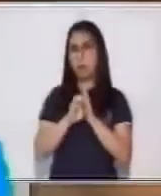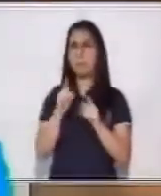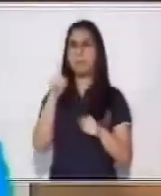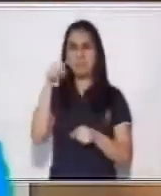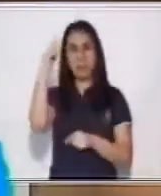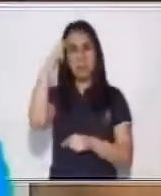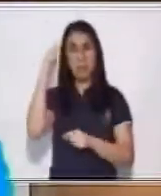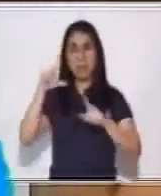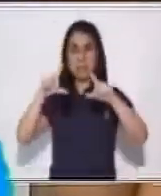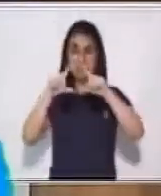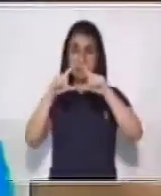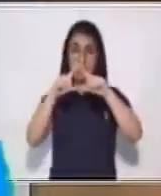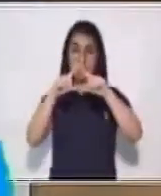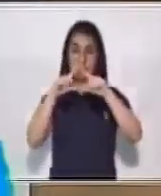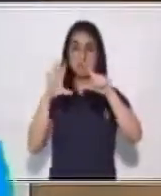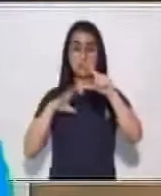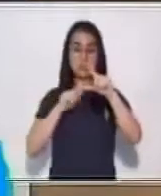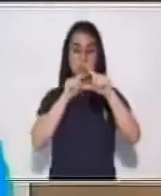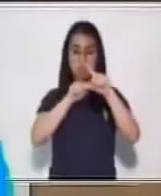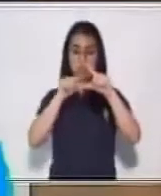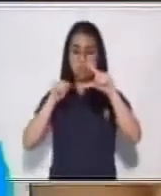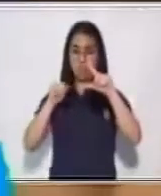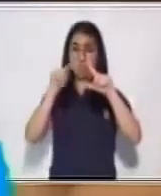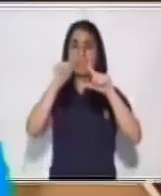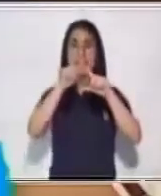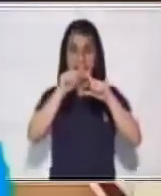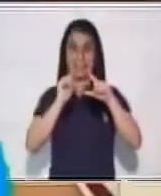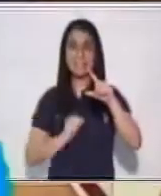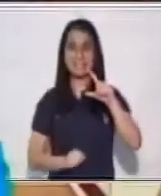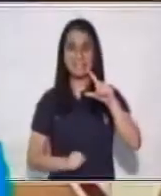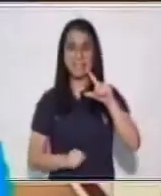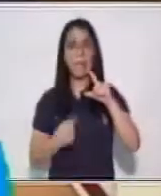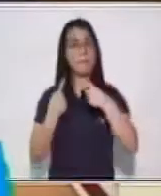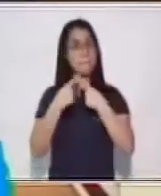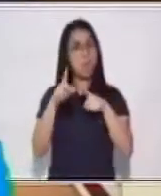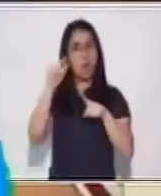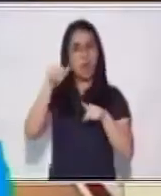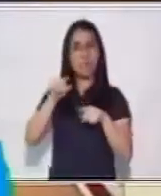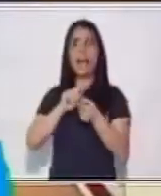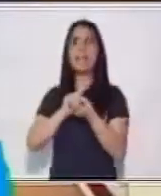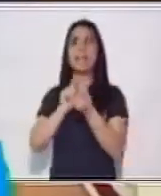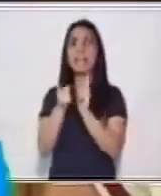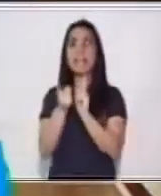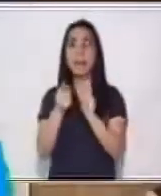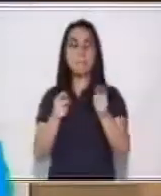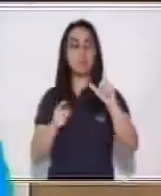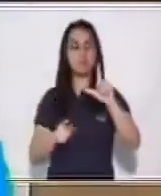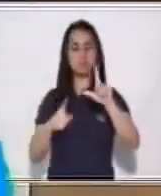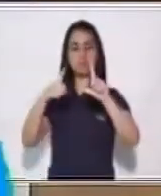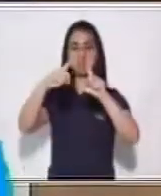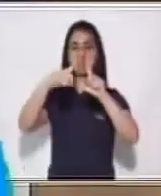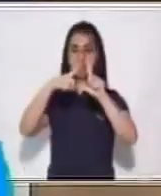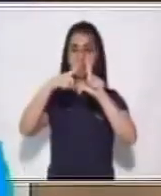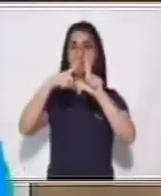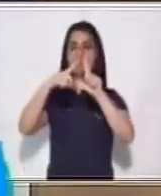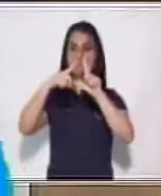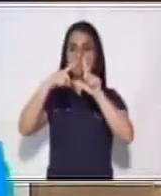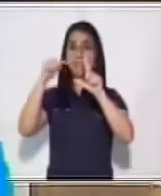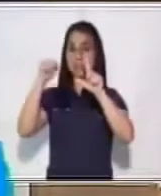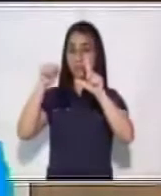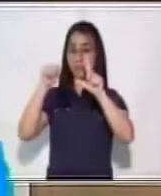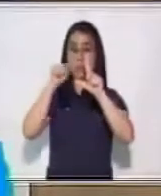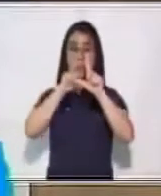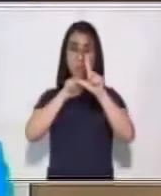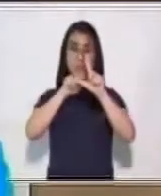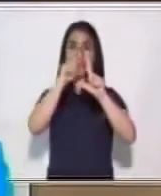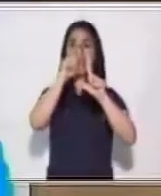horizontal, un lado vertical. Vamos a colocar acá en este vértice nuestro ángulo